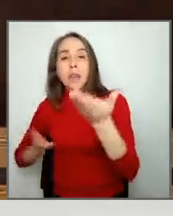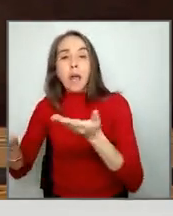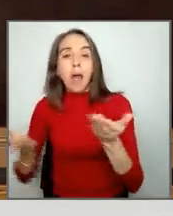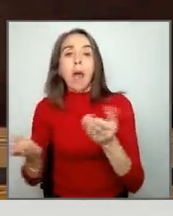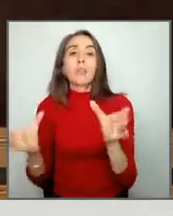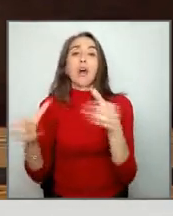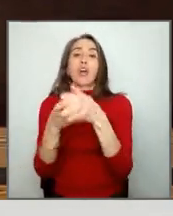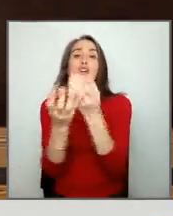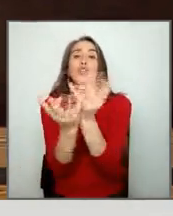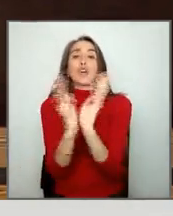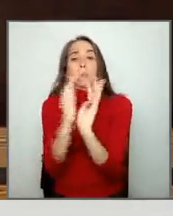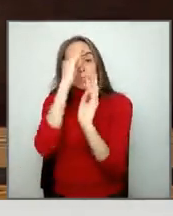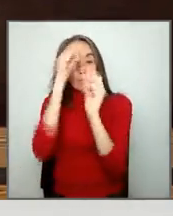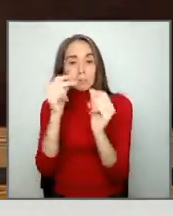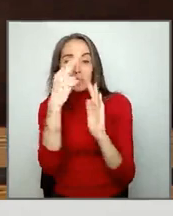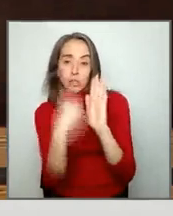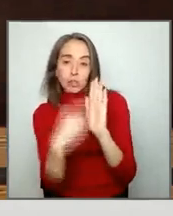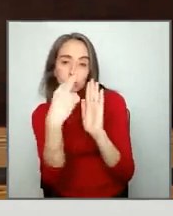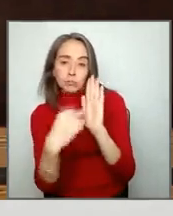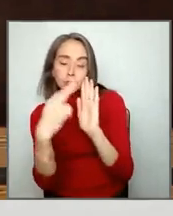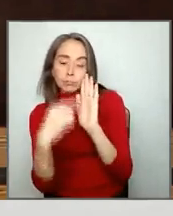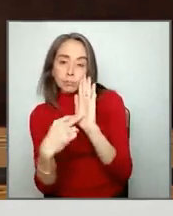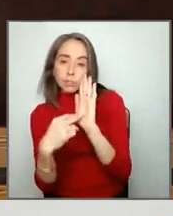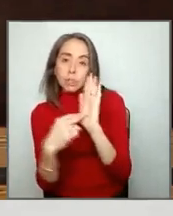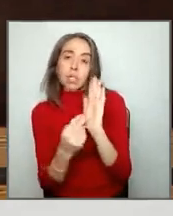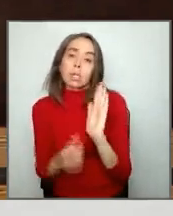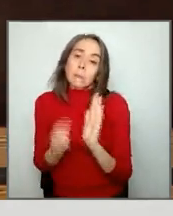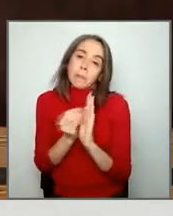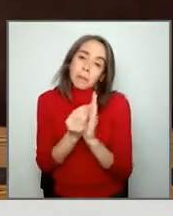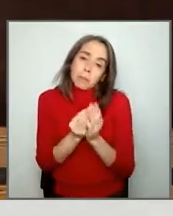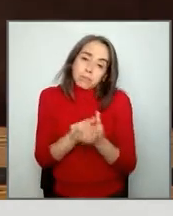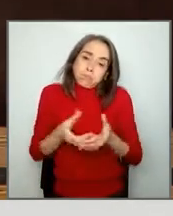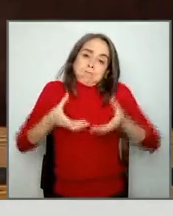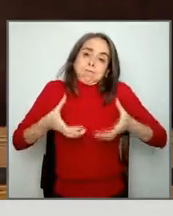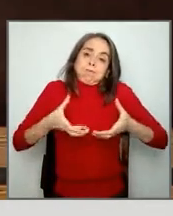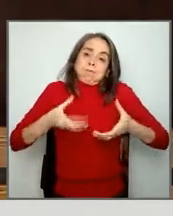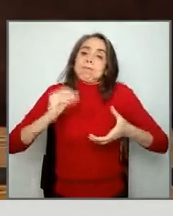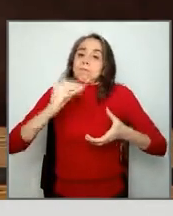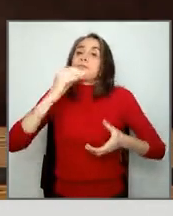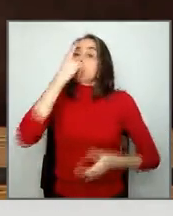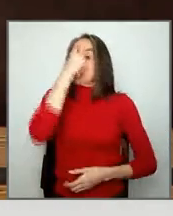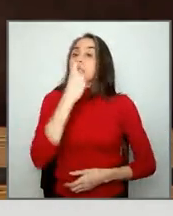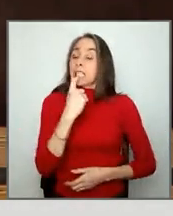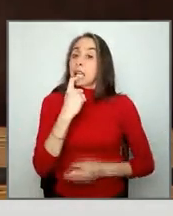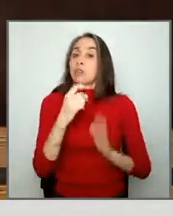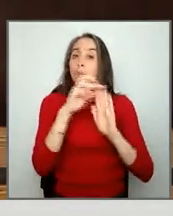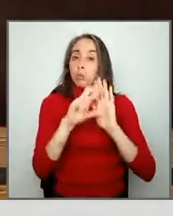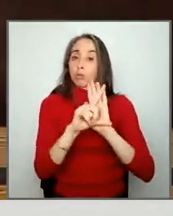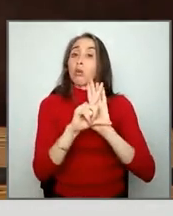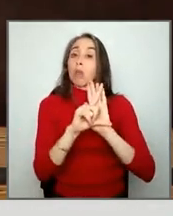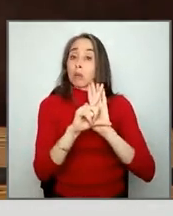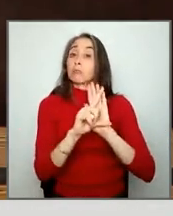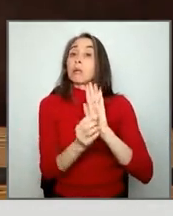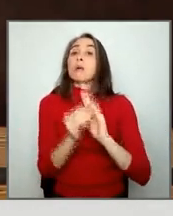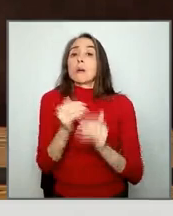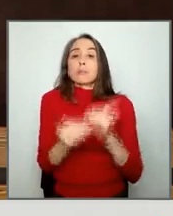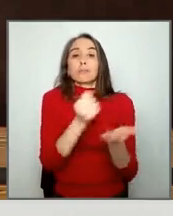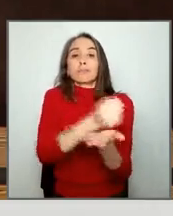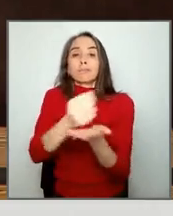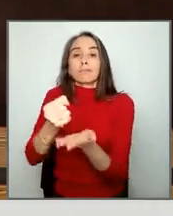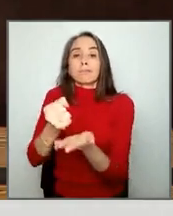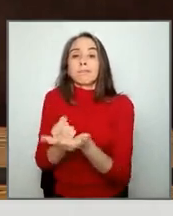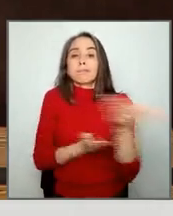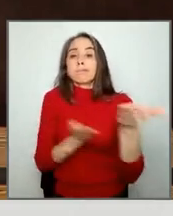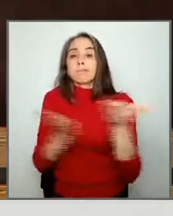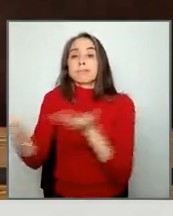todo lo cual es reflejo de la seriedad y robustez que fue adquiriendo el proyecto mientras avanzaba su tramitación en el